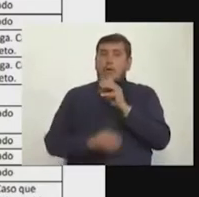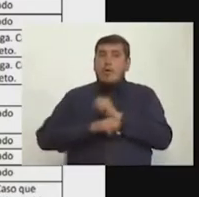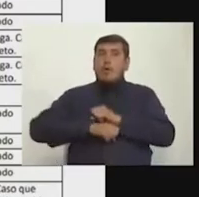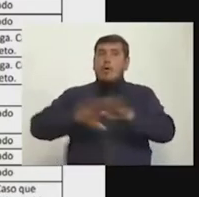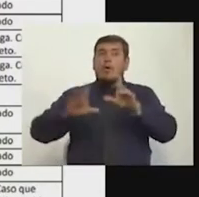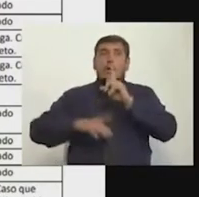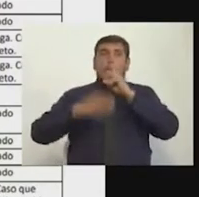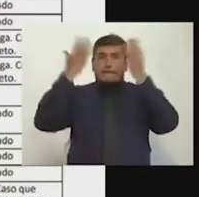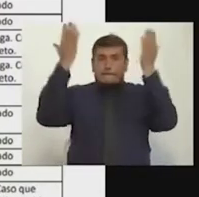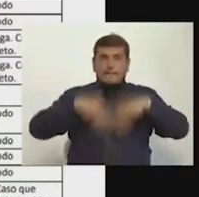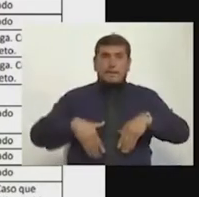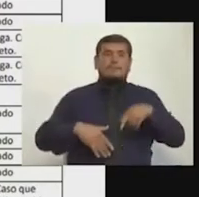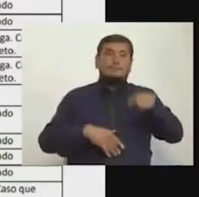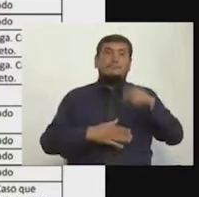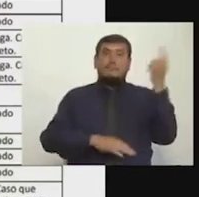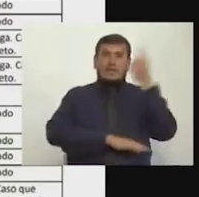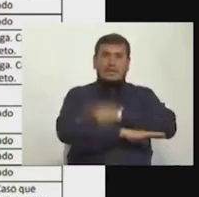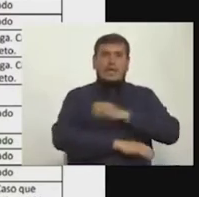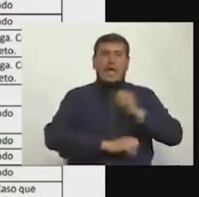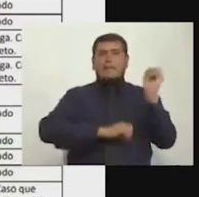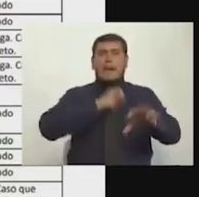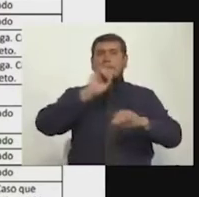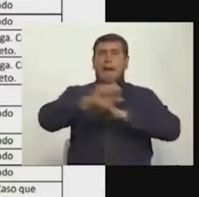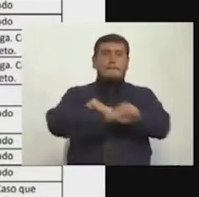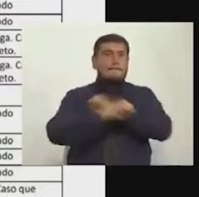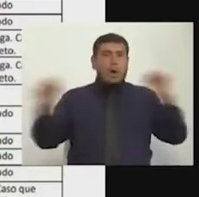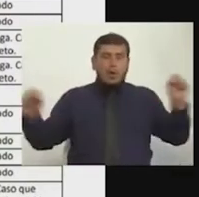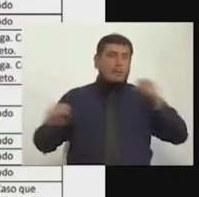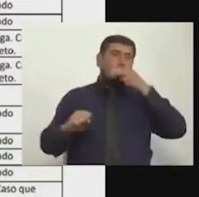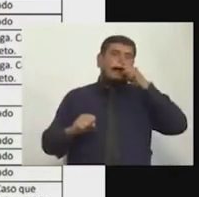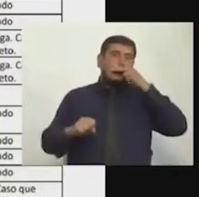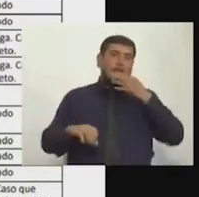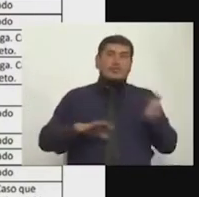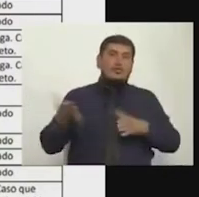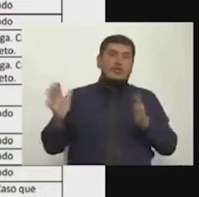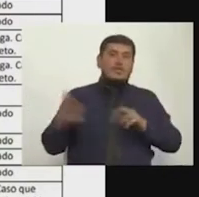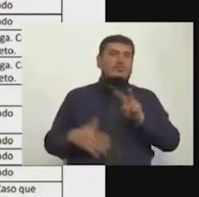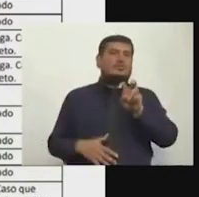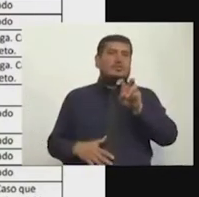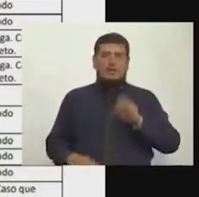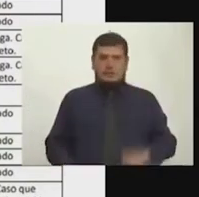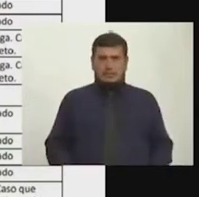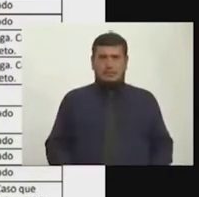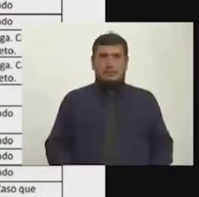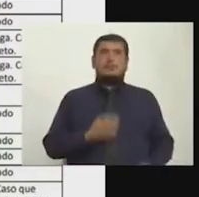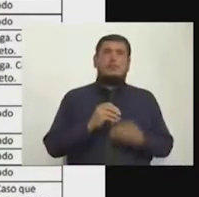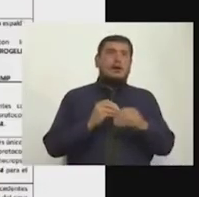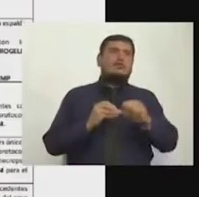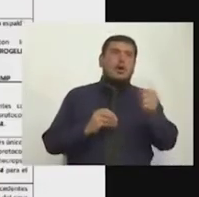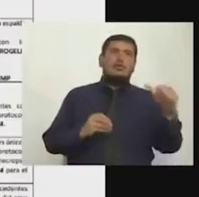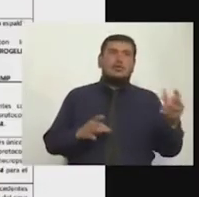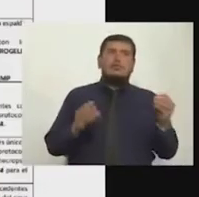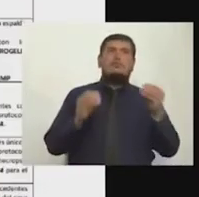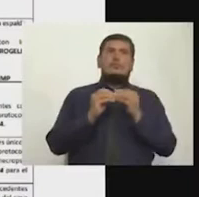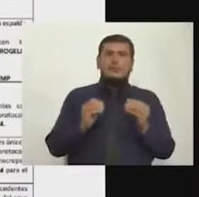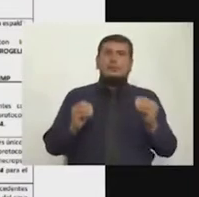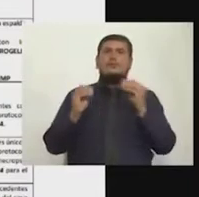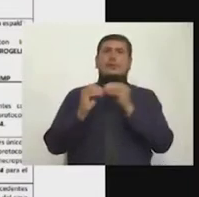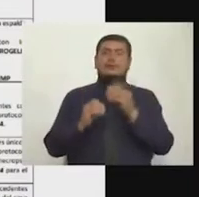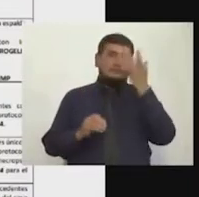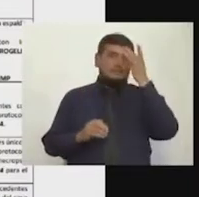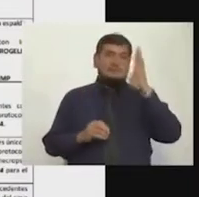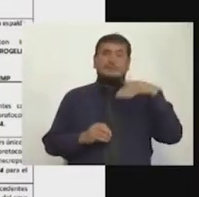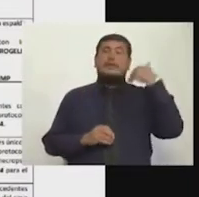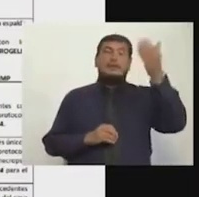septiembre bombardeó 7 niños y murieron 7 niños, que quizás son 4 más, porque las